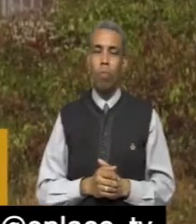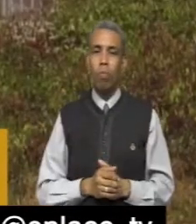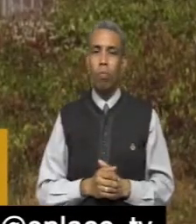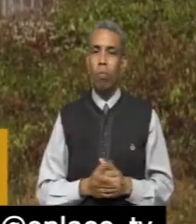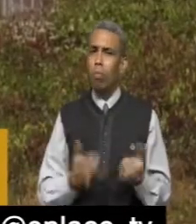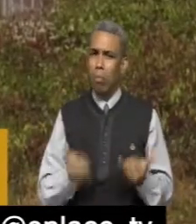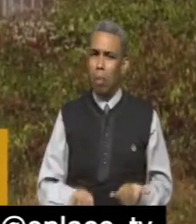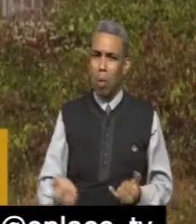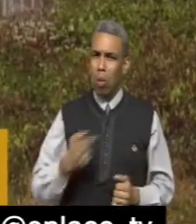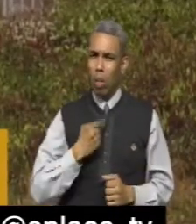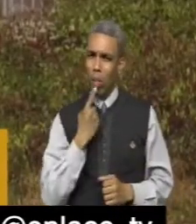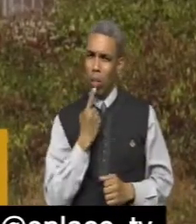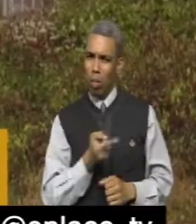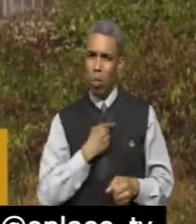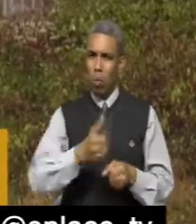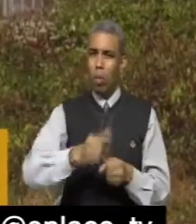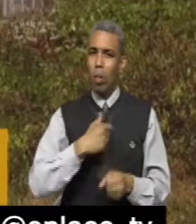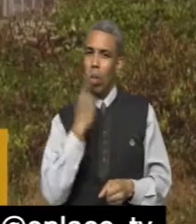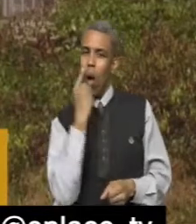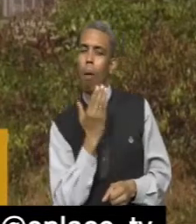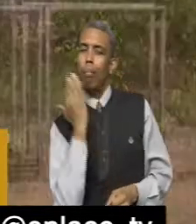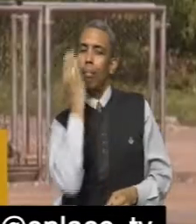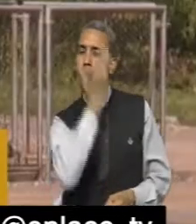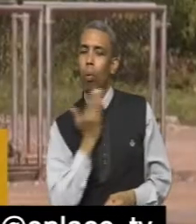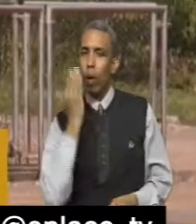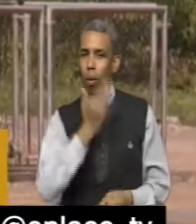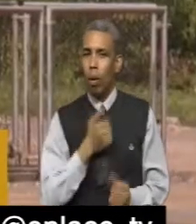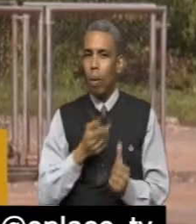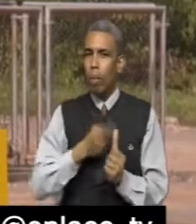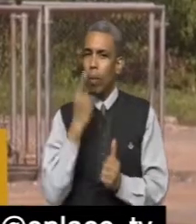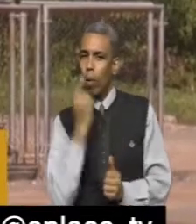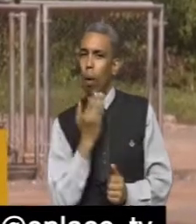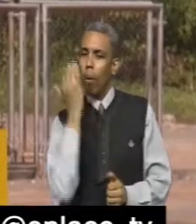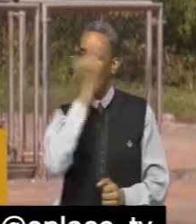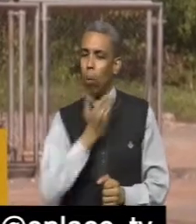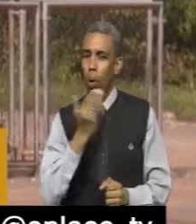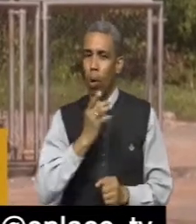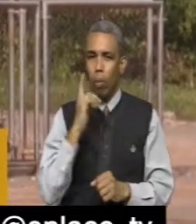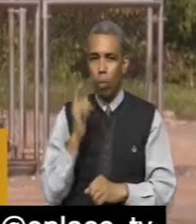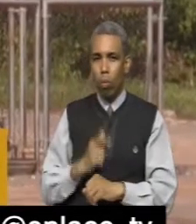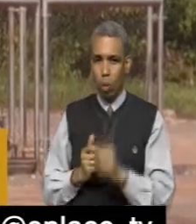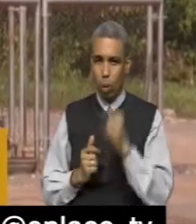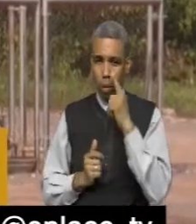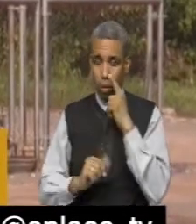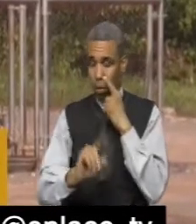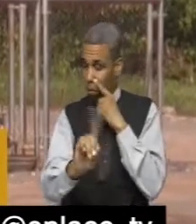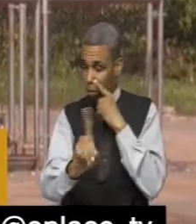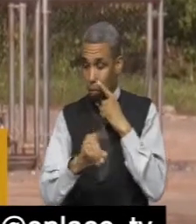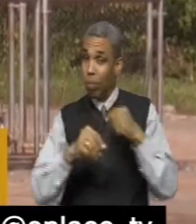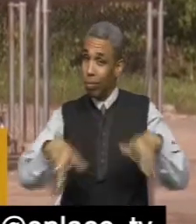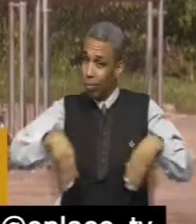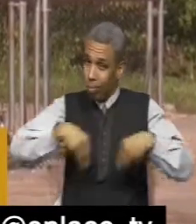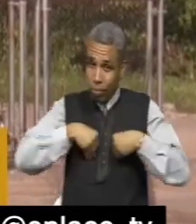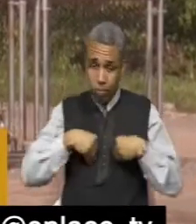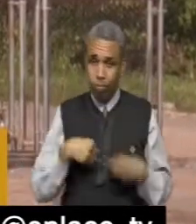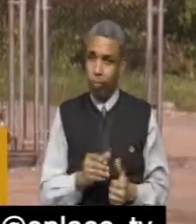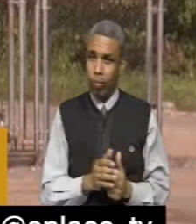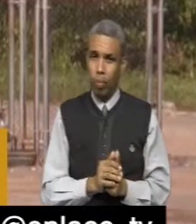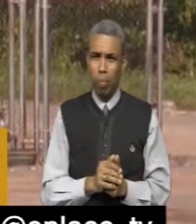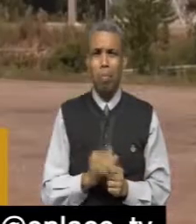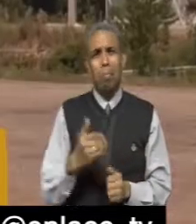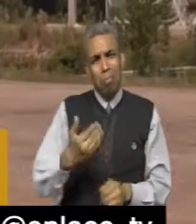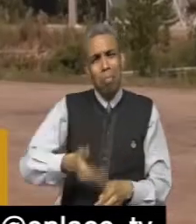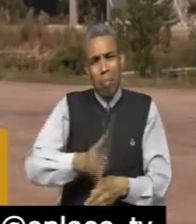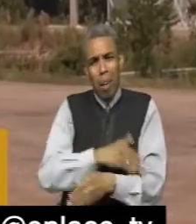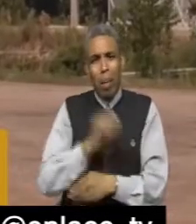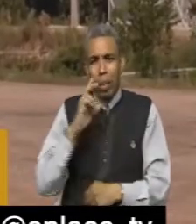que manifestaron que se iba a realizar cerca de Barranca Bermeja. Los documentos y la ciencia ha evidenciado que este tipo de prácticas es lesivo,